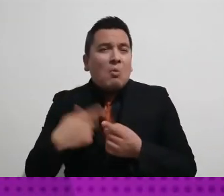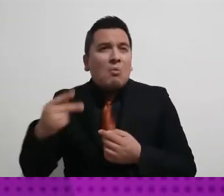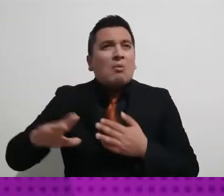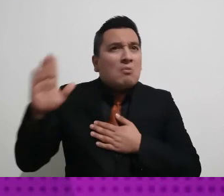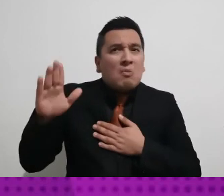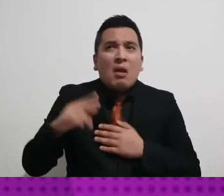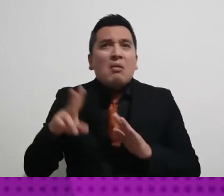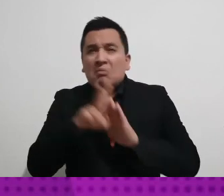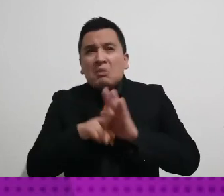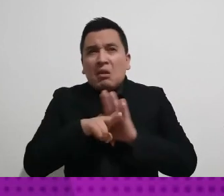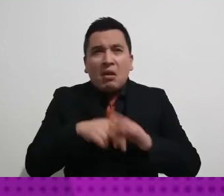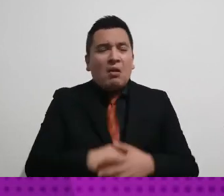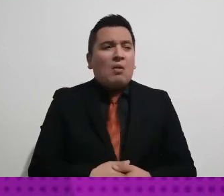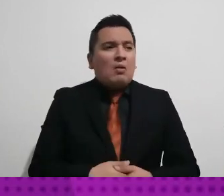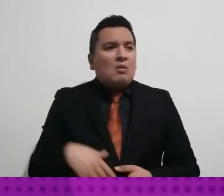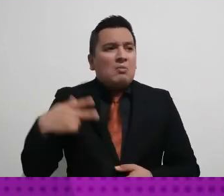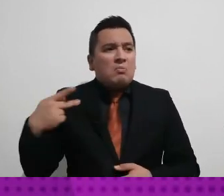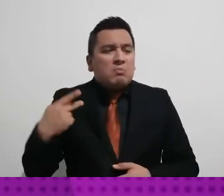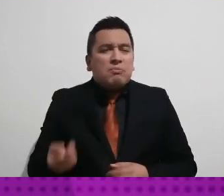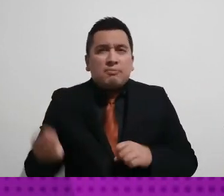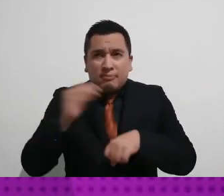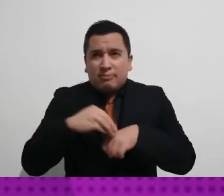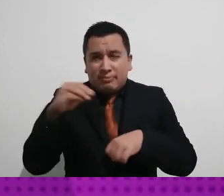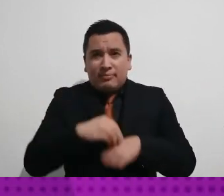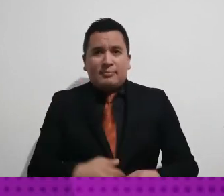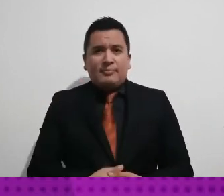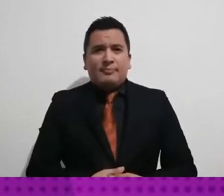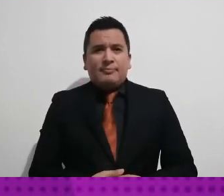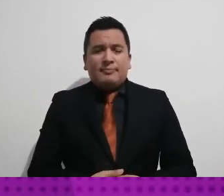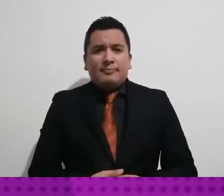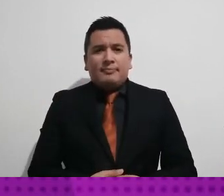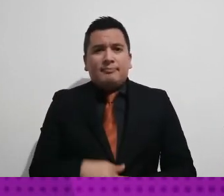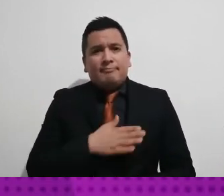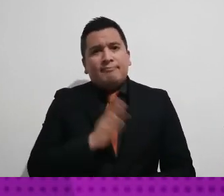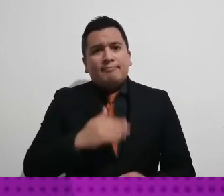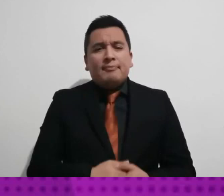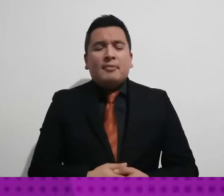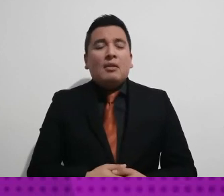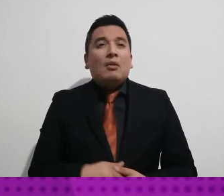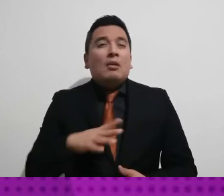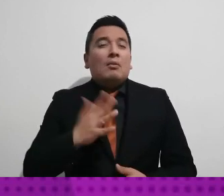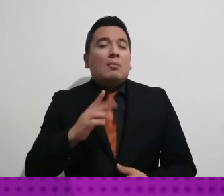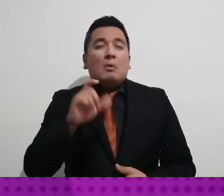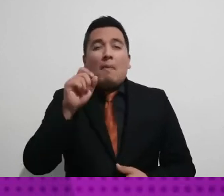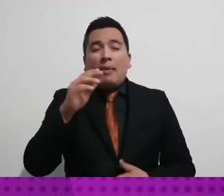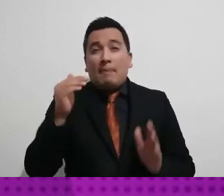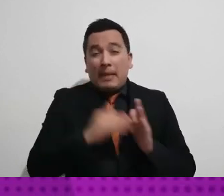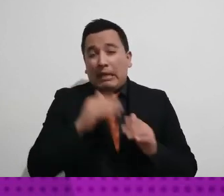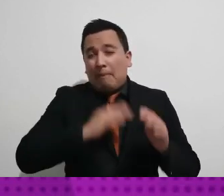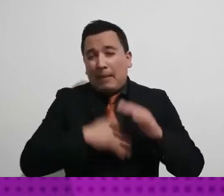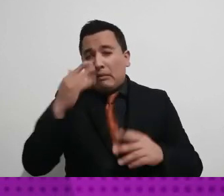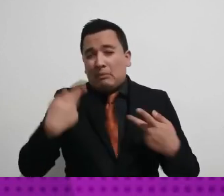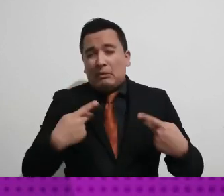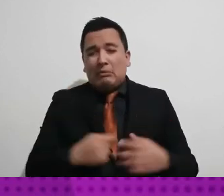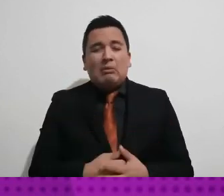las propuestas, los videos que ellas y ellos ofrecían. Y bueno, cerca de